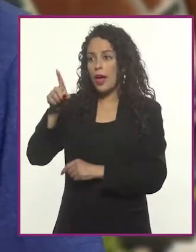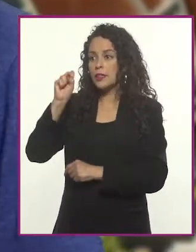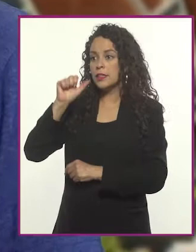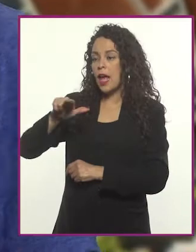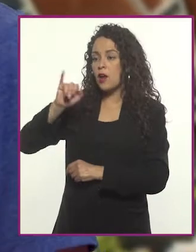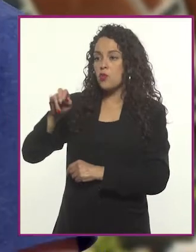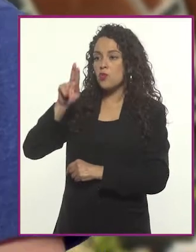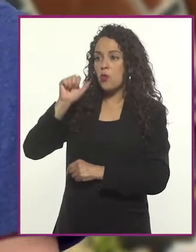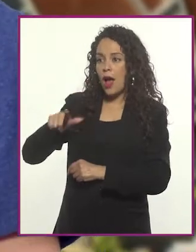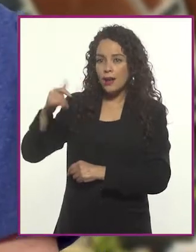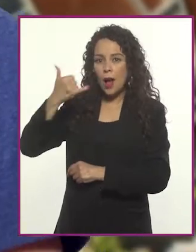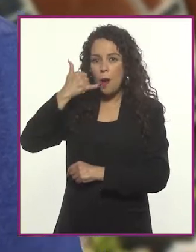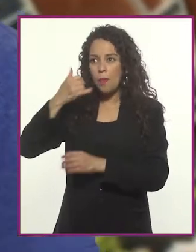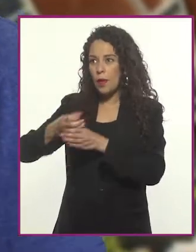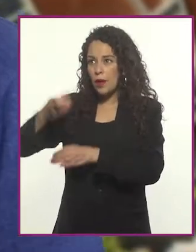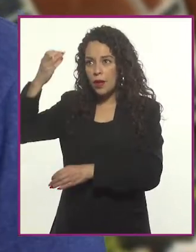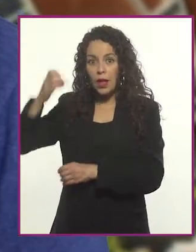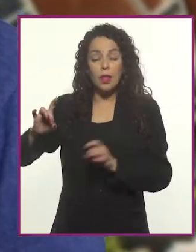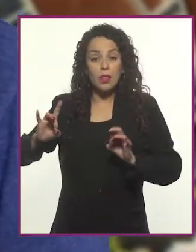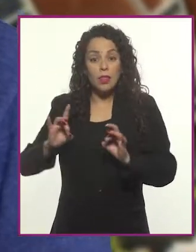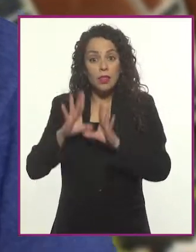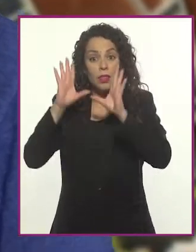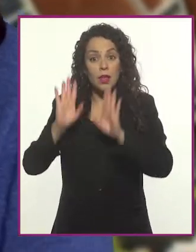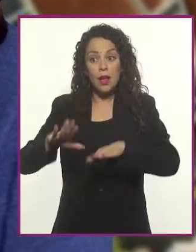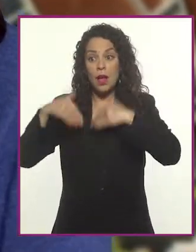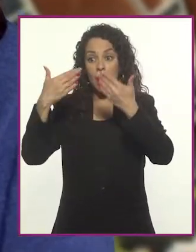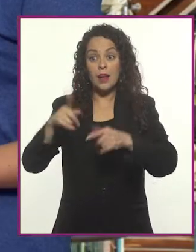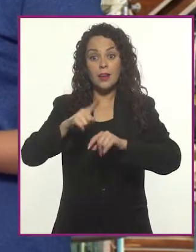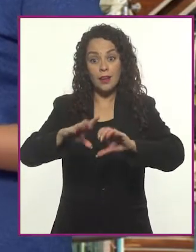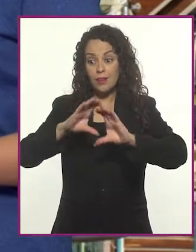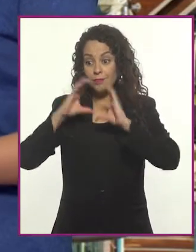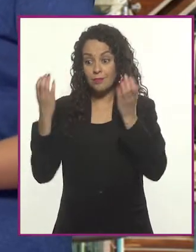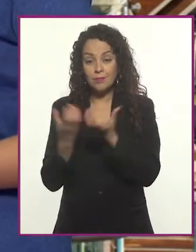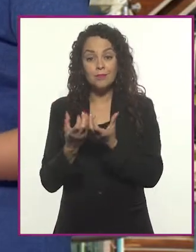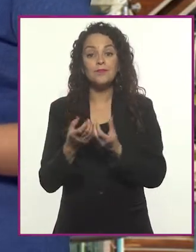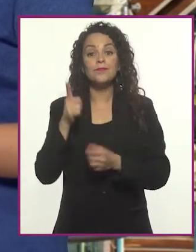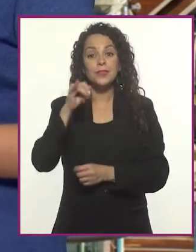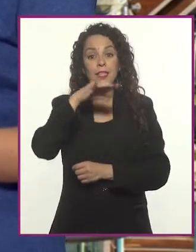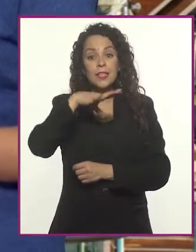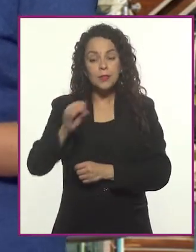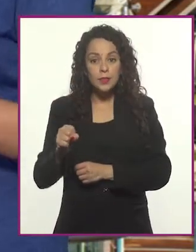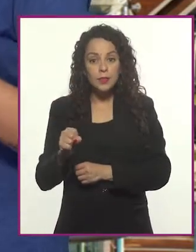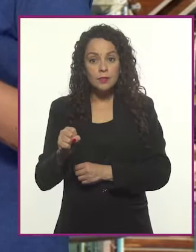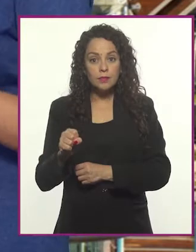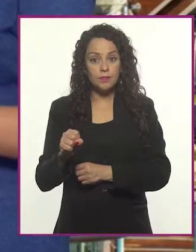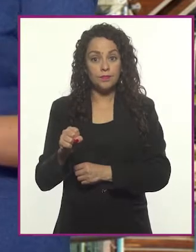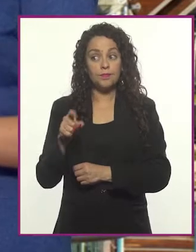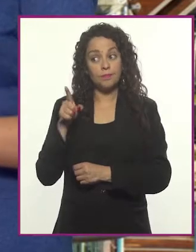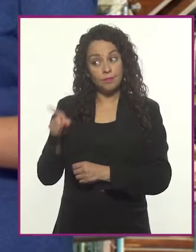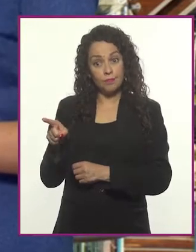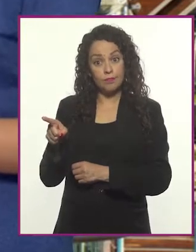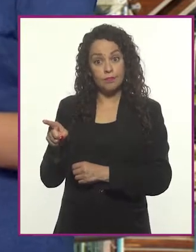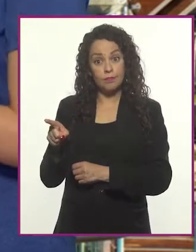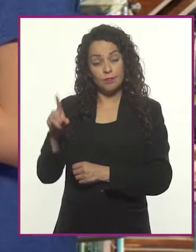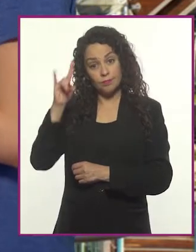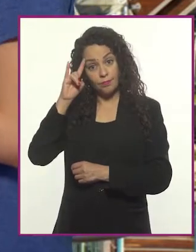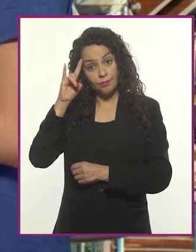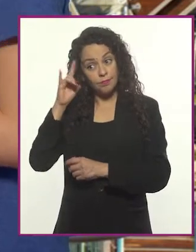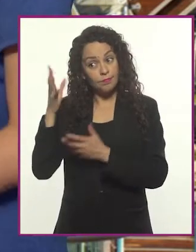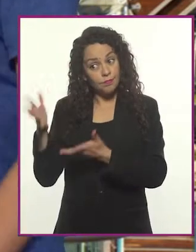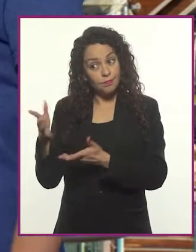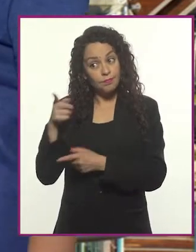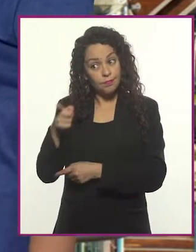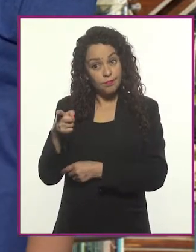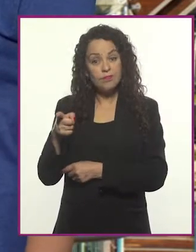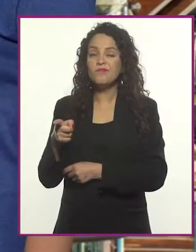de pura chiripa, como decía él, llegaron al Estadio del Seguro, que los diablos les estaban haciendo ver su suerte, otra expresión